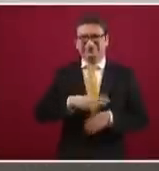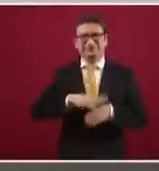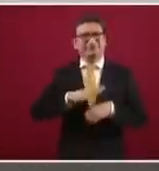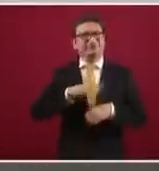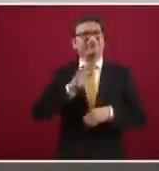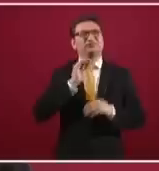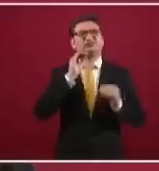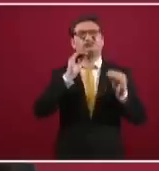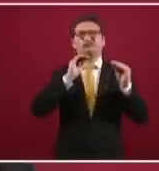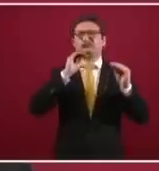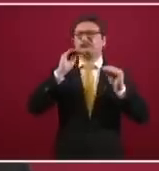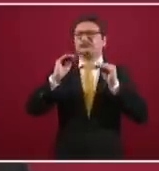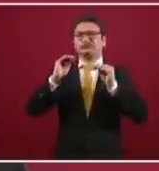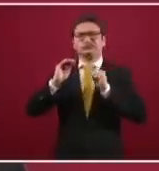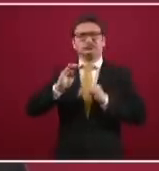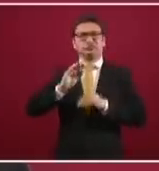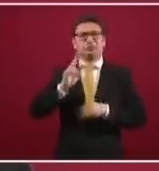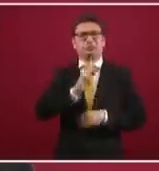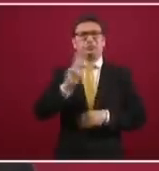para